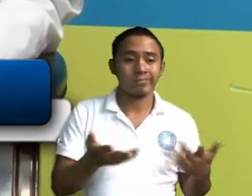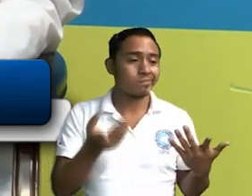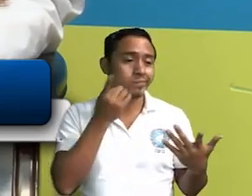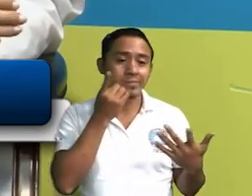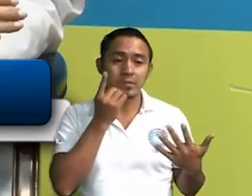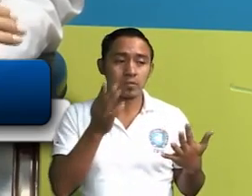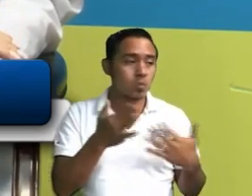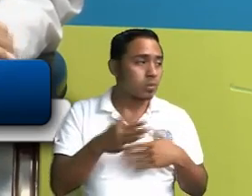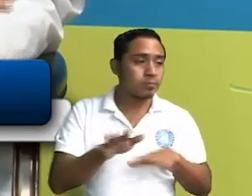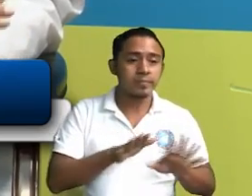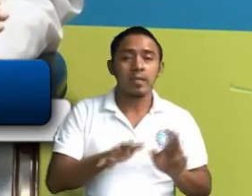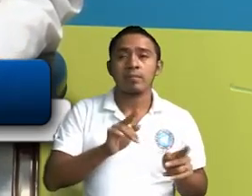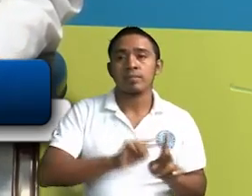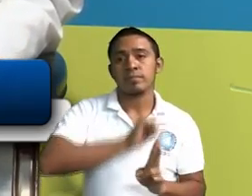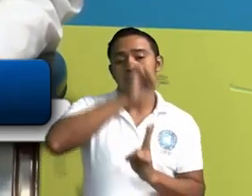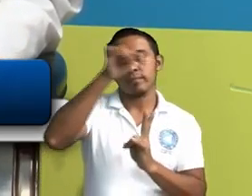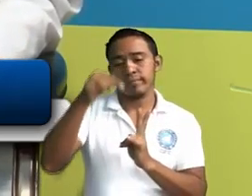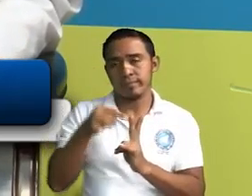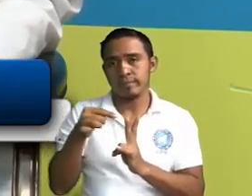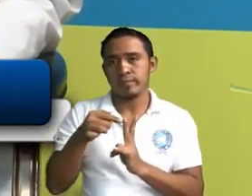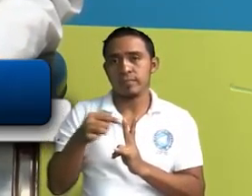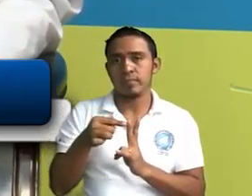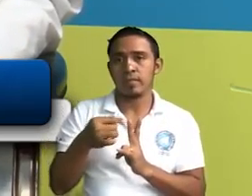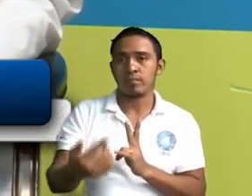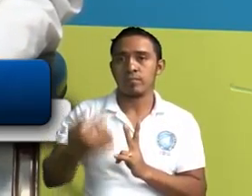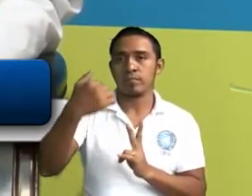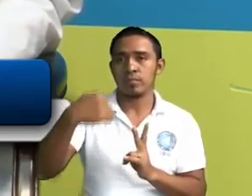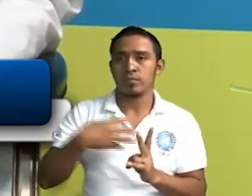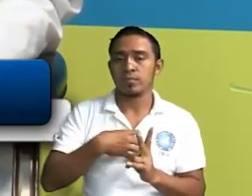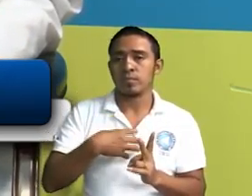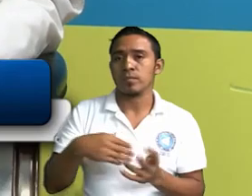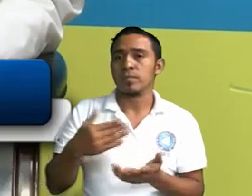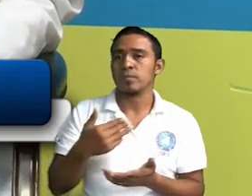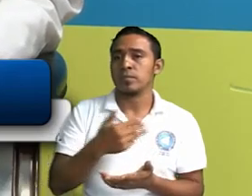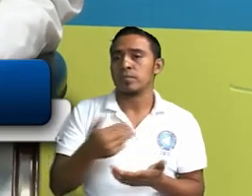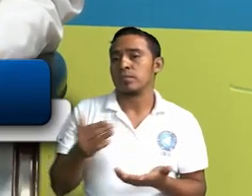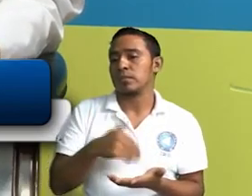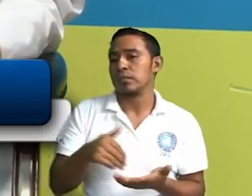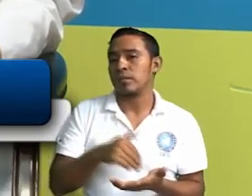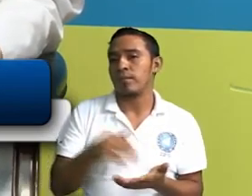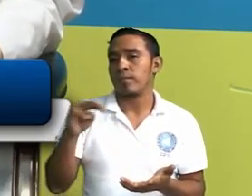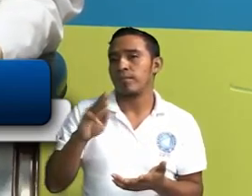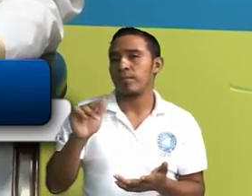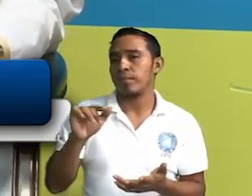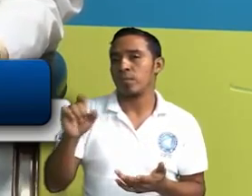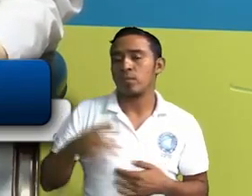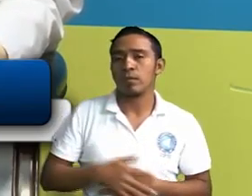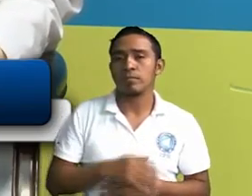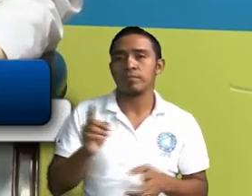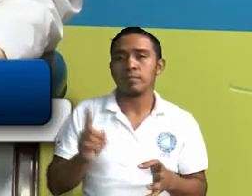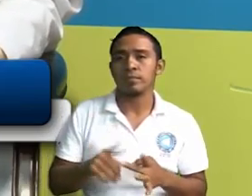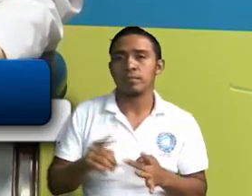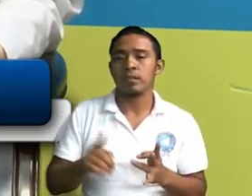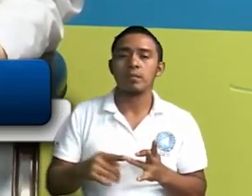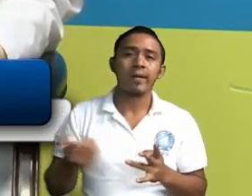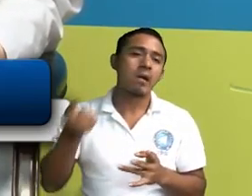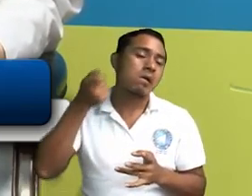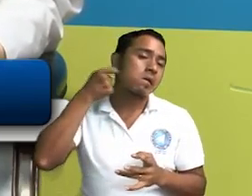va a ser referidos hacia nuestra unidad de salud en este caso por ejemplo terceros molares